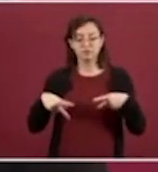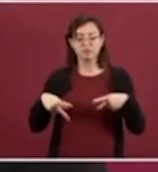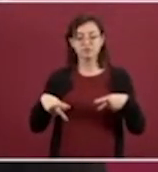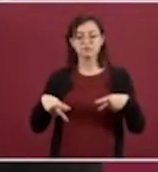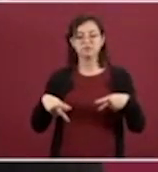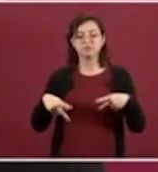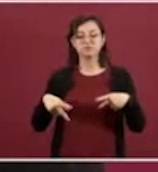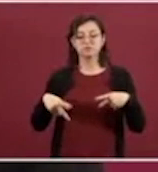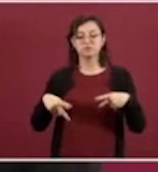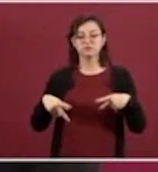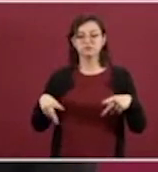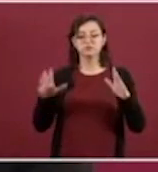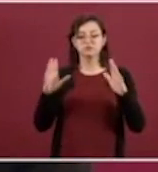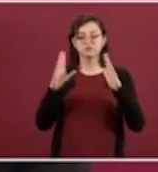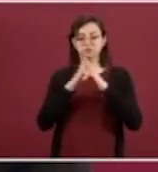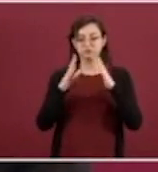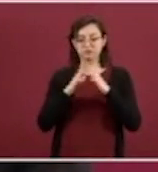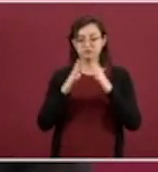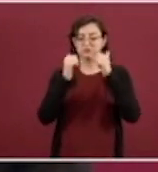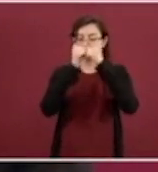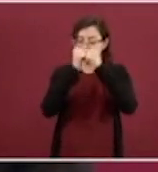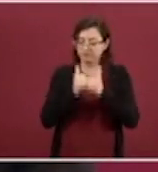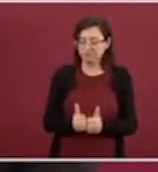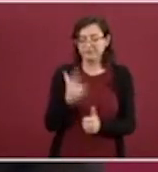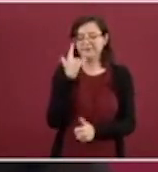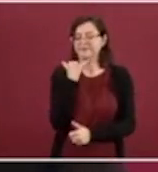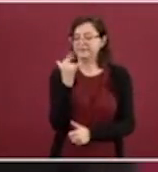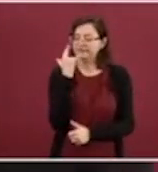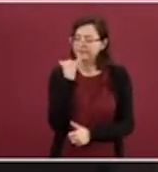están haciendo un gran esfuerzo, un sacrificio